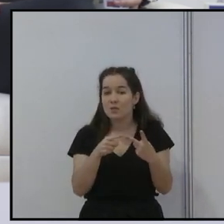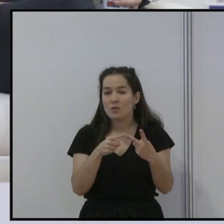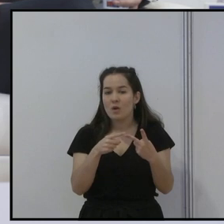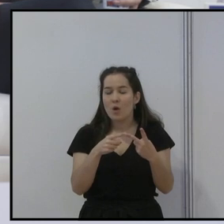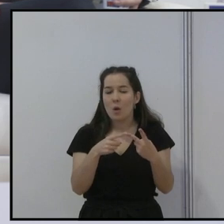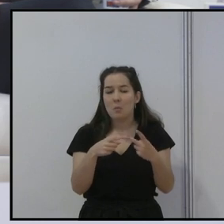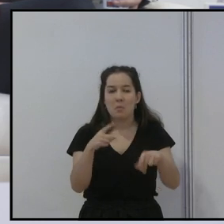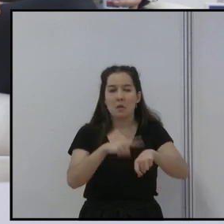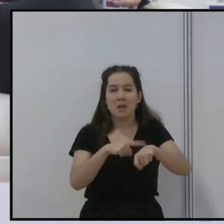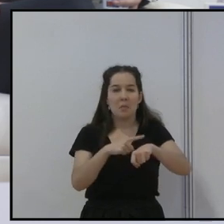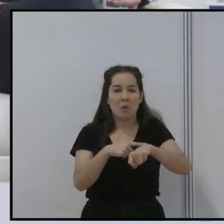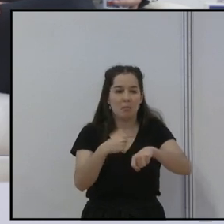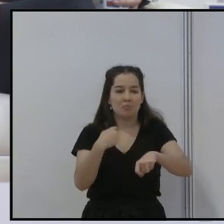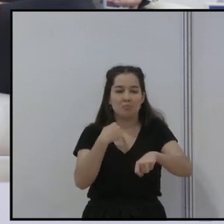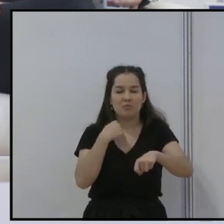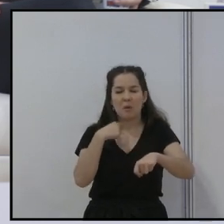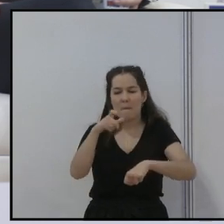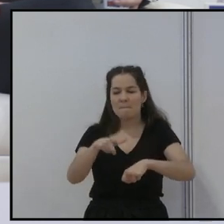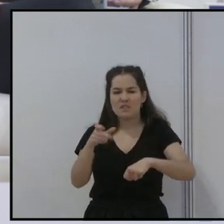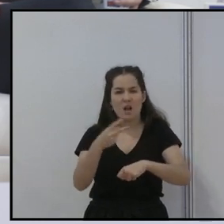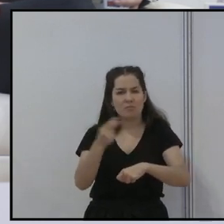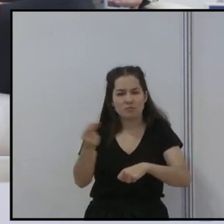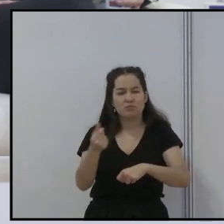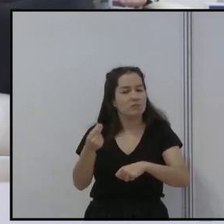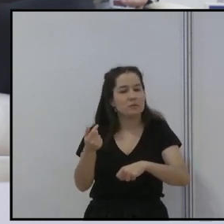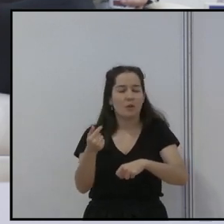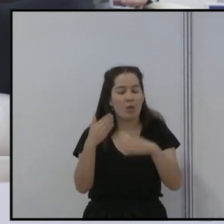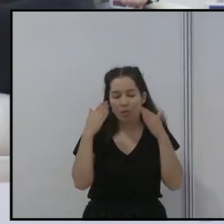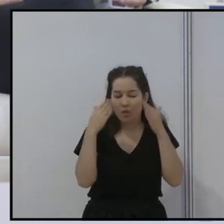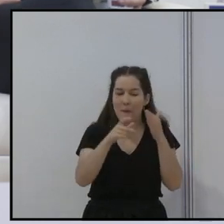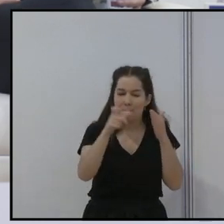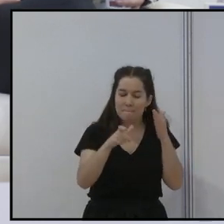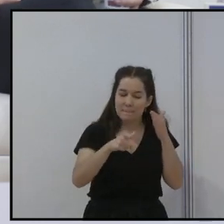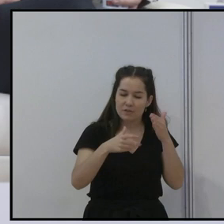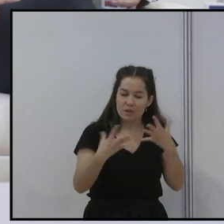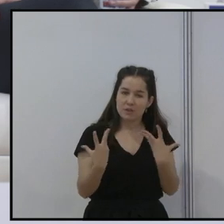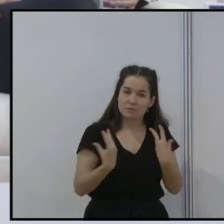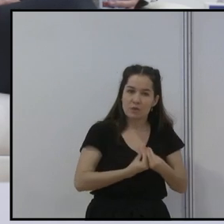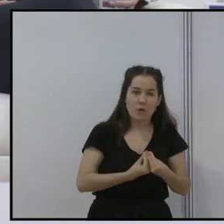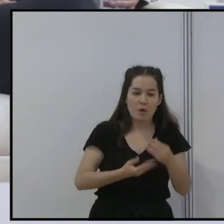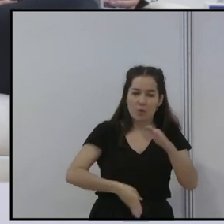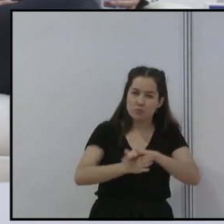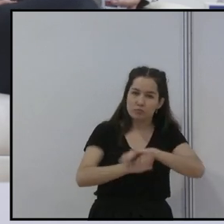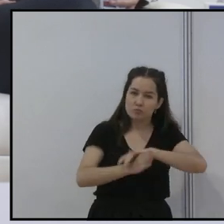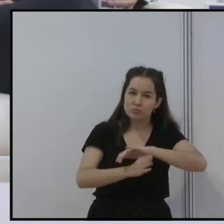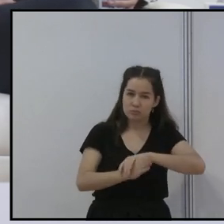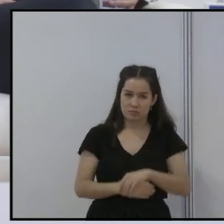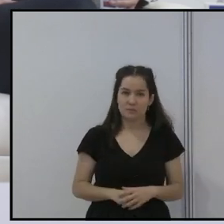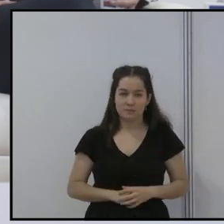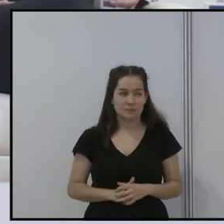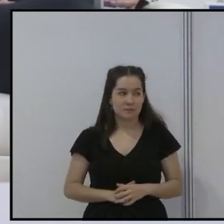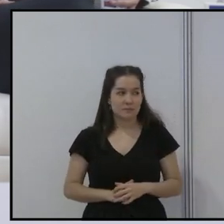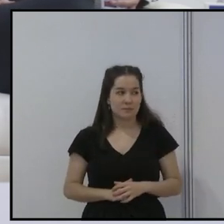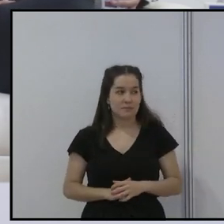tiempo pensando en la gente que se había ido y centrándome en la gente que se había quedado. Uh-huh. El que no está no le voy a dedicar ni un nada de